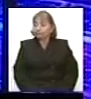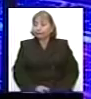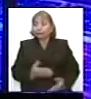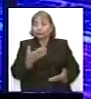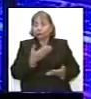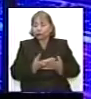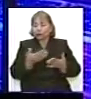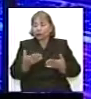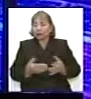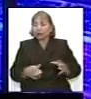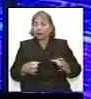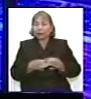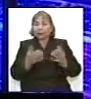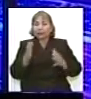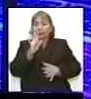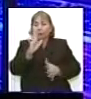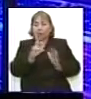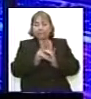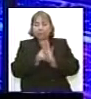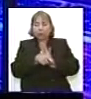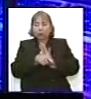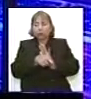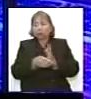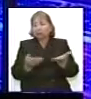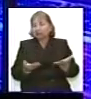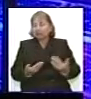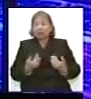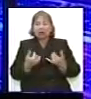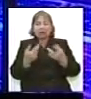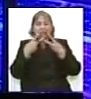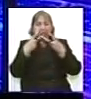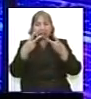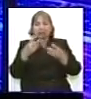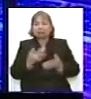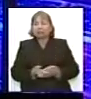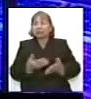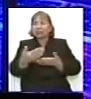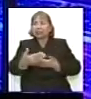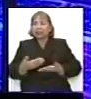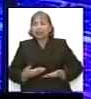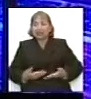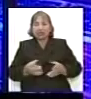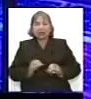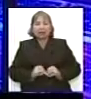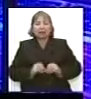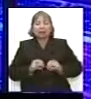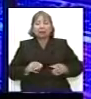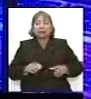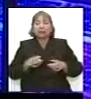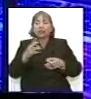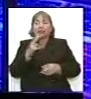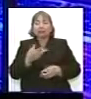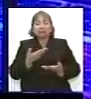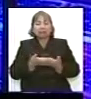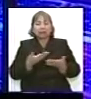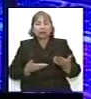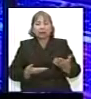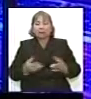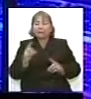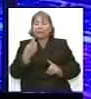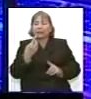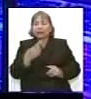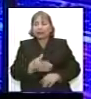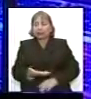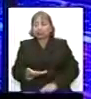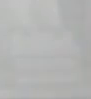Muy bien, amigos, son las 4 de la tarde con 5 minutos. Hasta ahora tenemos información en vivo desde la galería y, por supuesto, el segundo piso del hemiciclo principal. Vamos